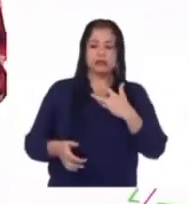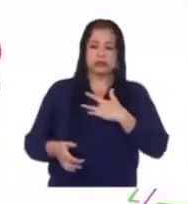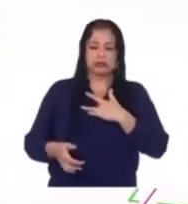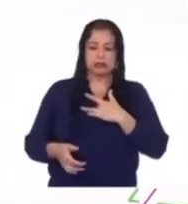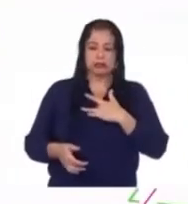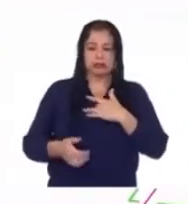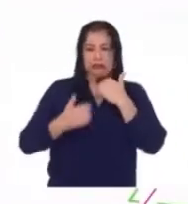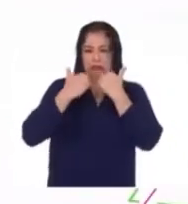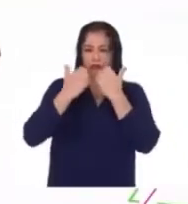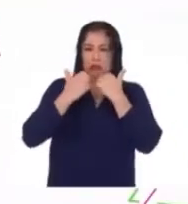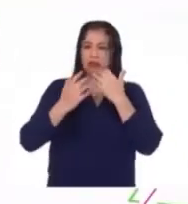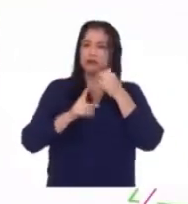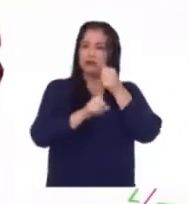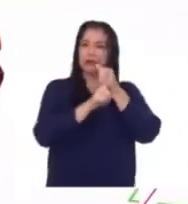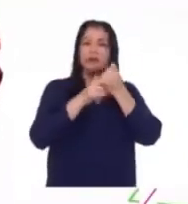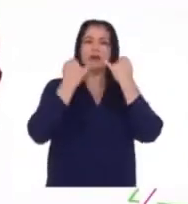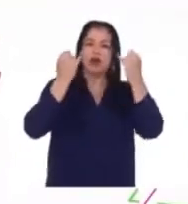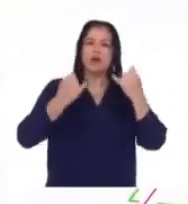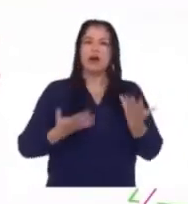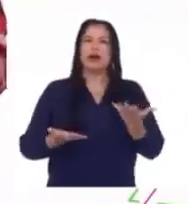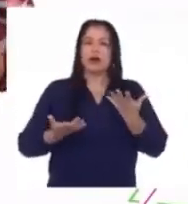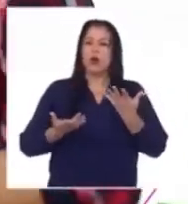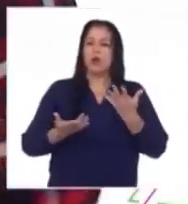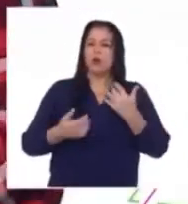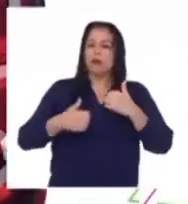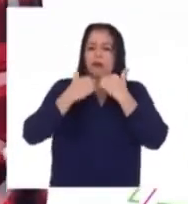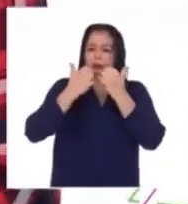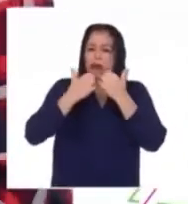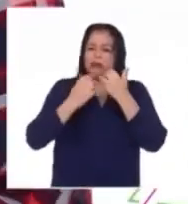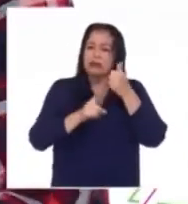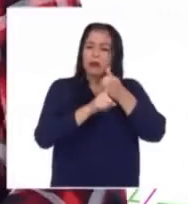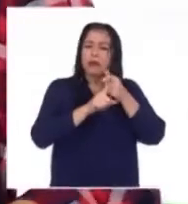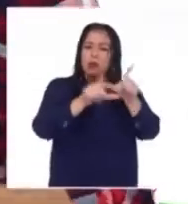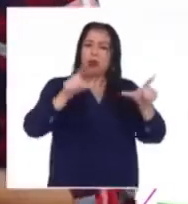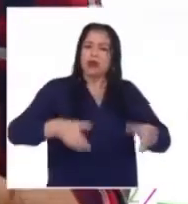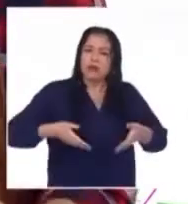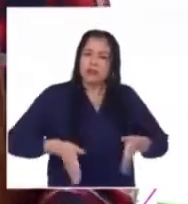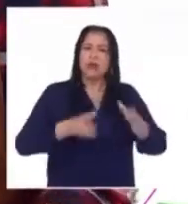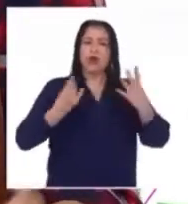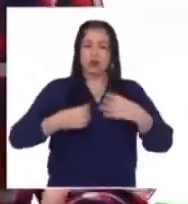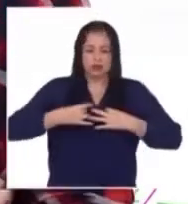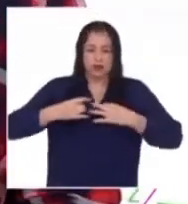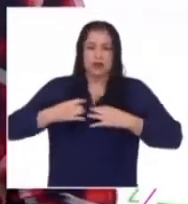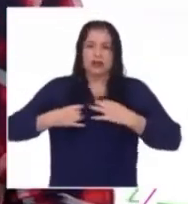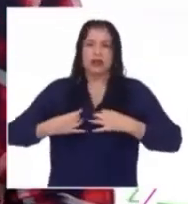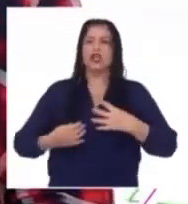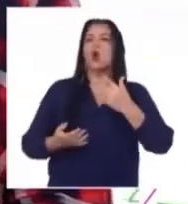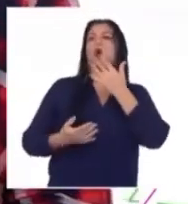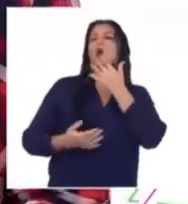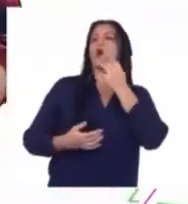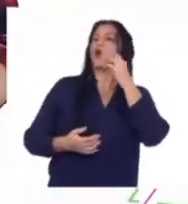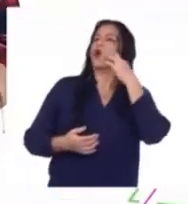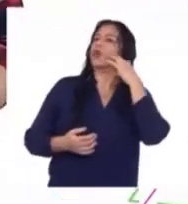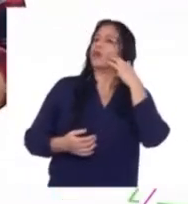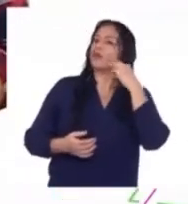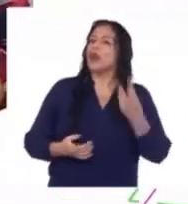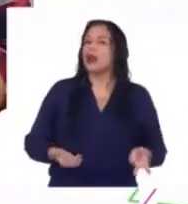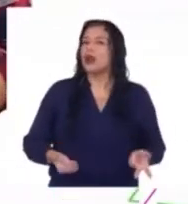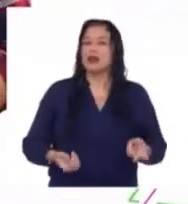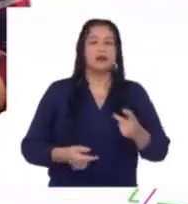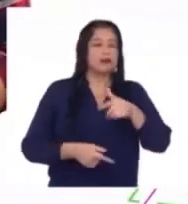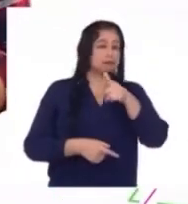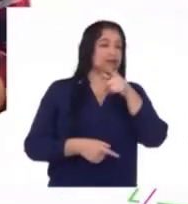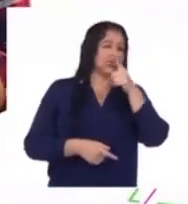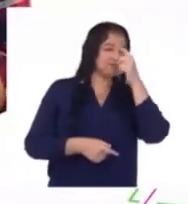nuestra lengua, de nuestro lugar de origen, de nuestra vestimenta, color de piel, entre otros. ¿Les suena